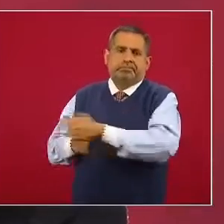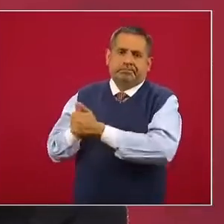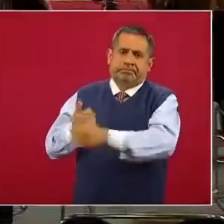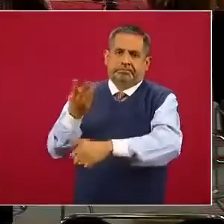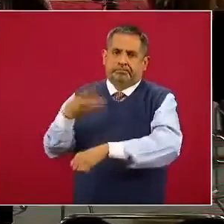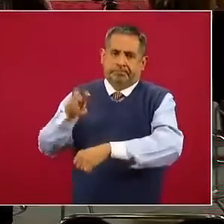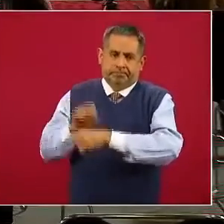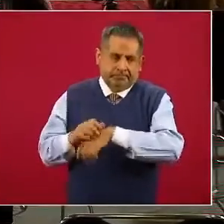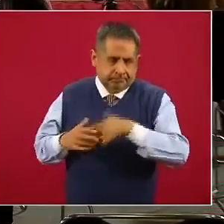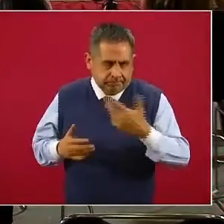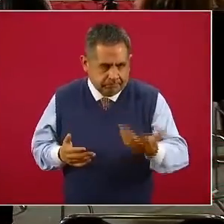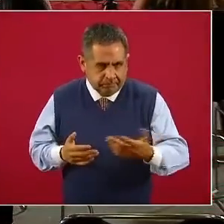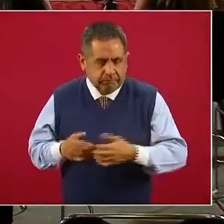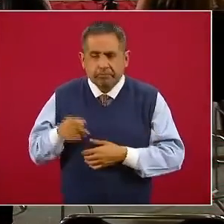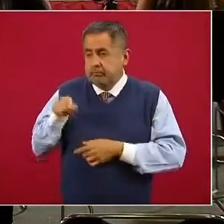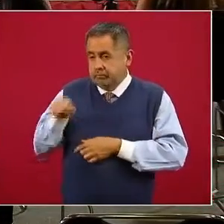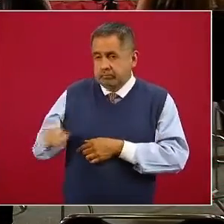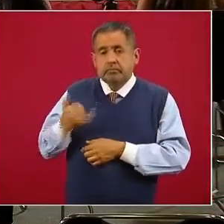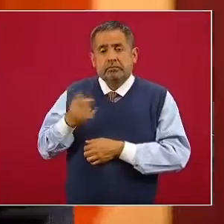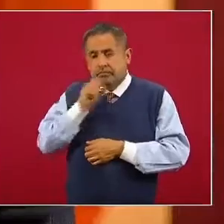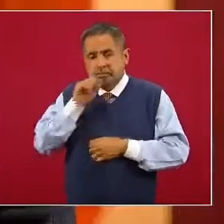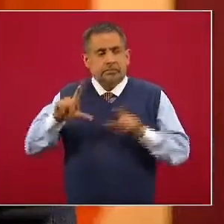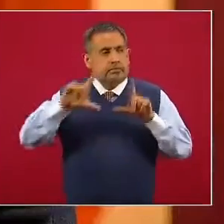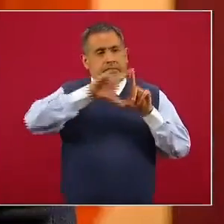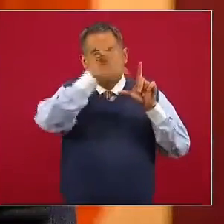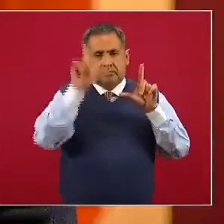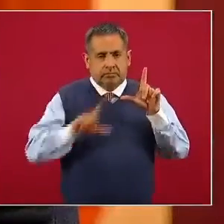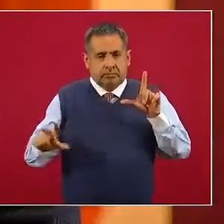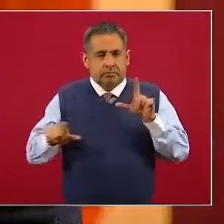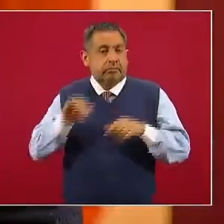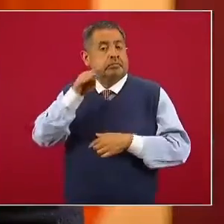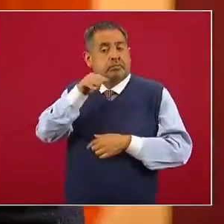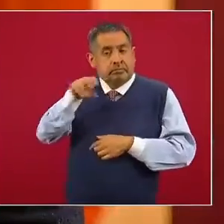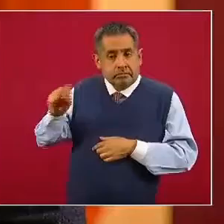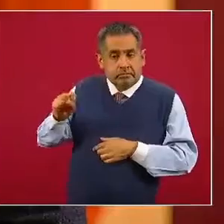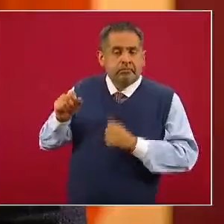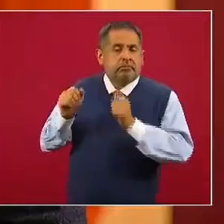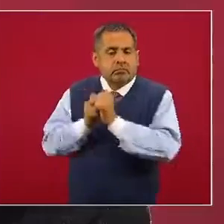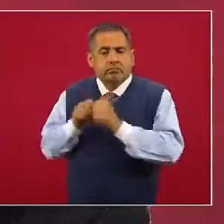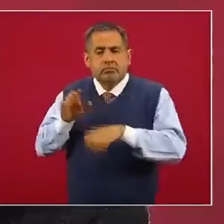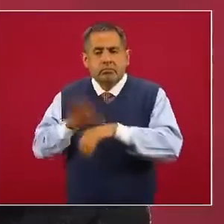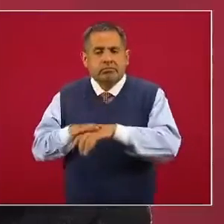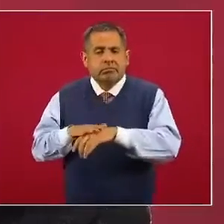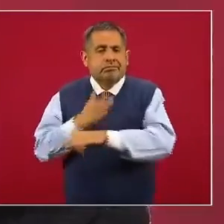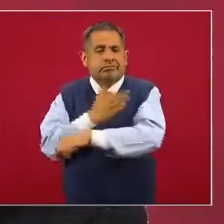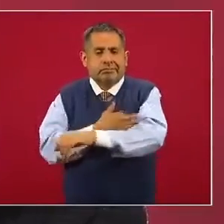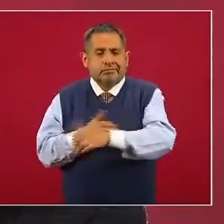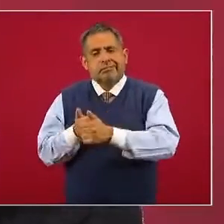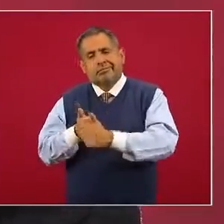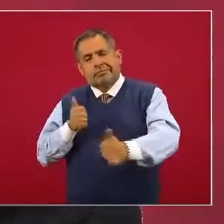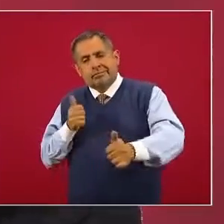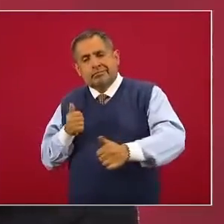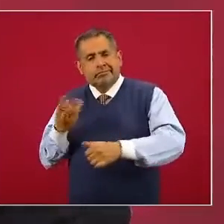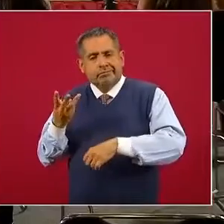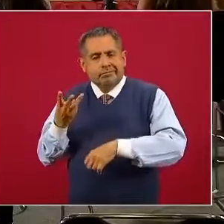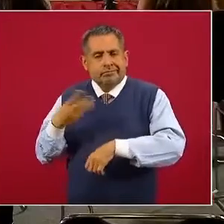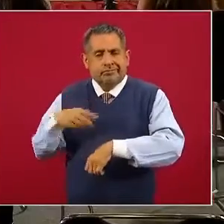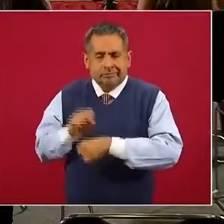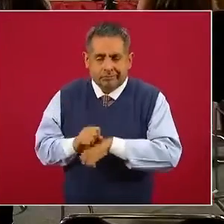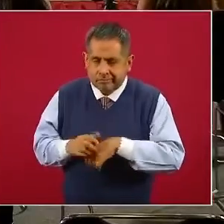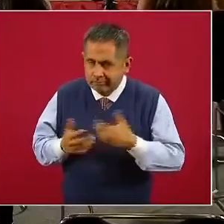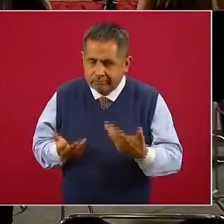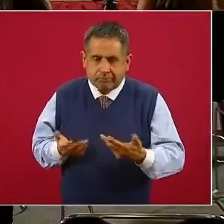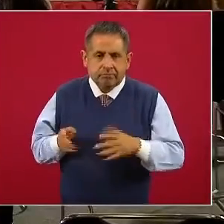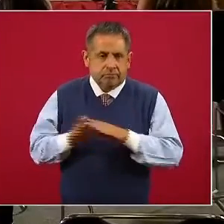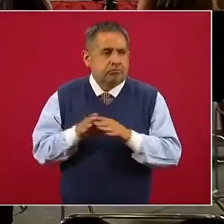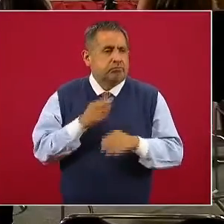el país, el Seguro Social está administrando vacunas con un desfase respecto a lo